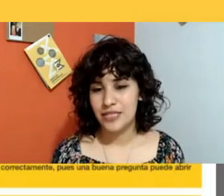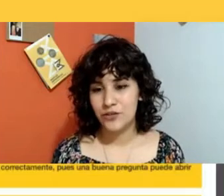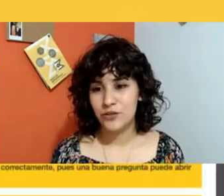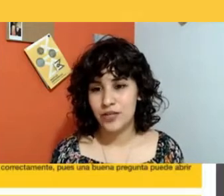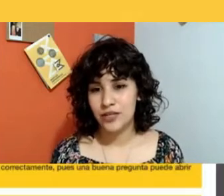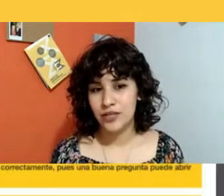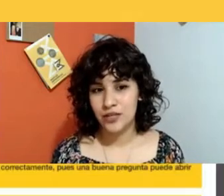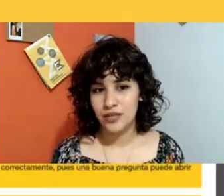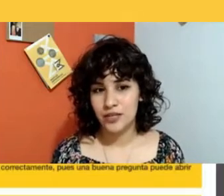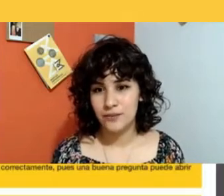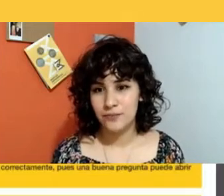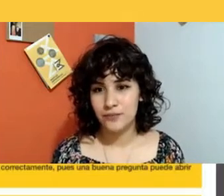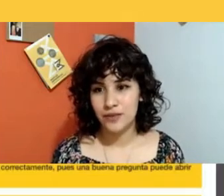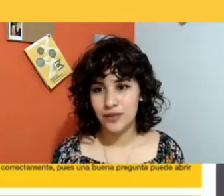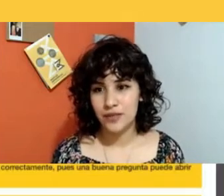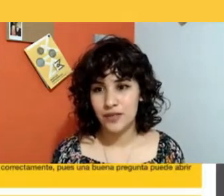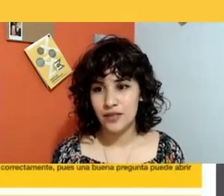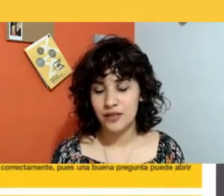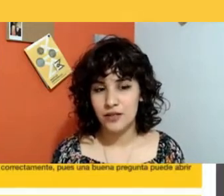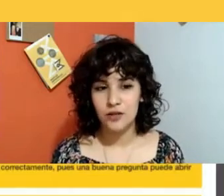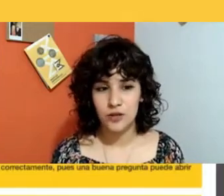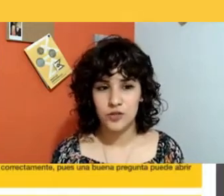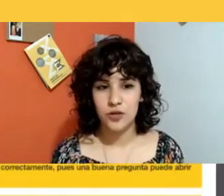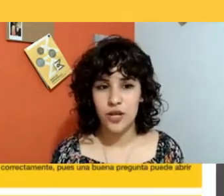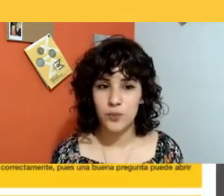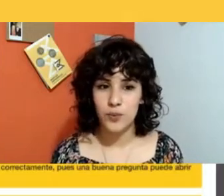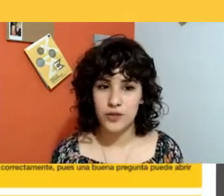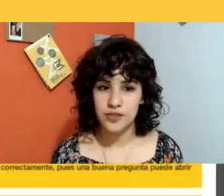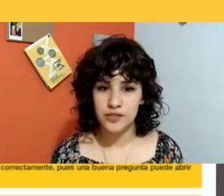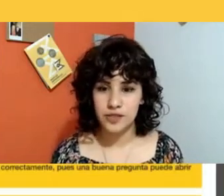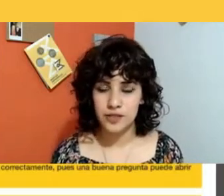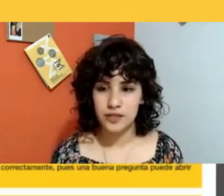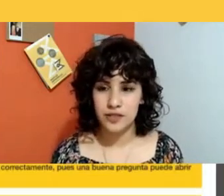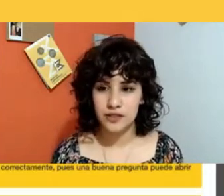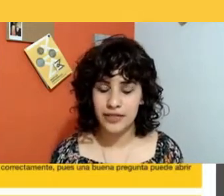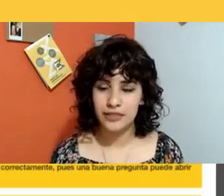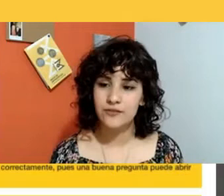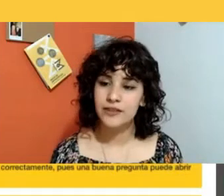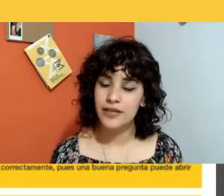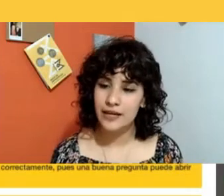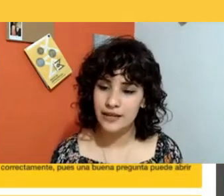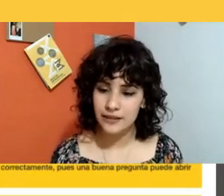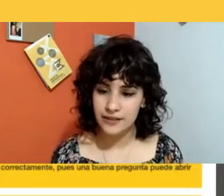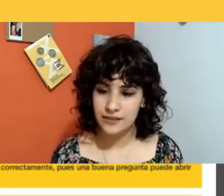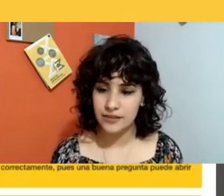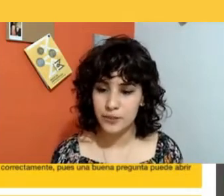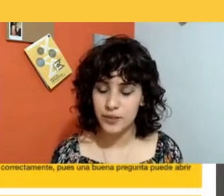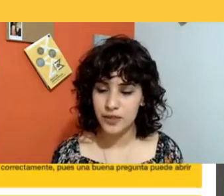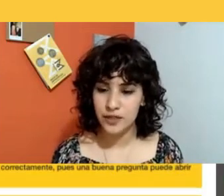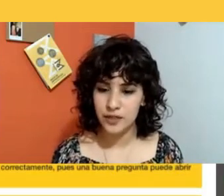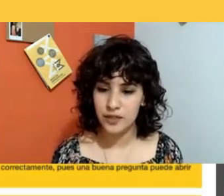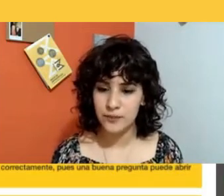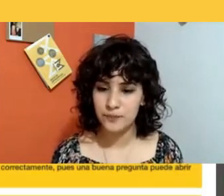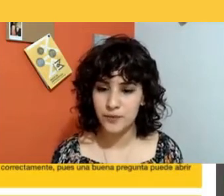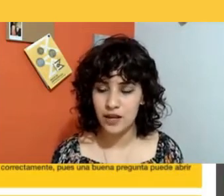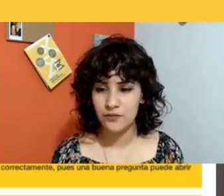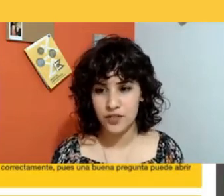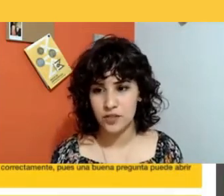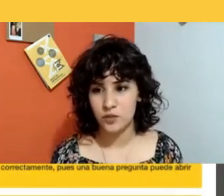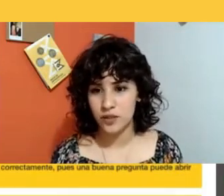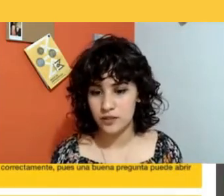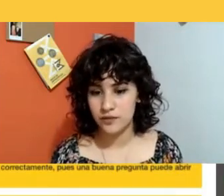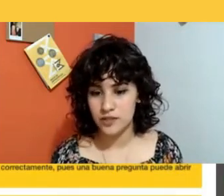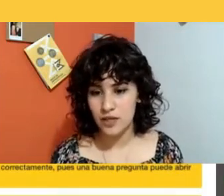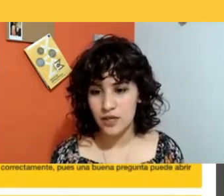Sí, dentro de lo que son las propuestas de actividades y también las